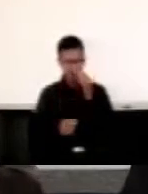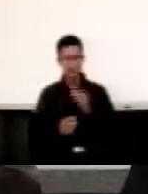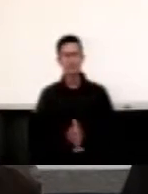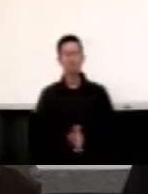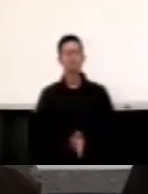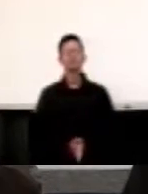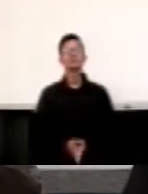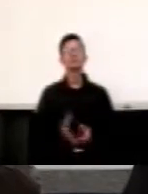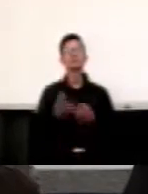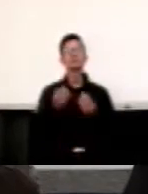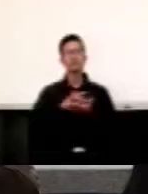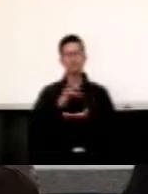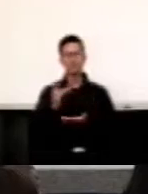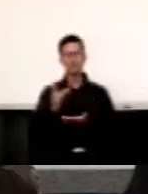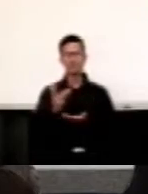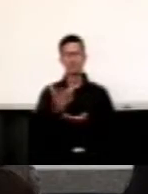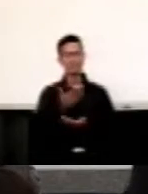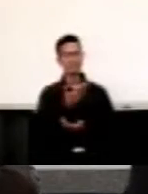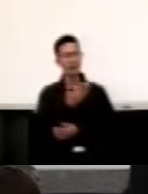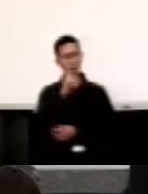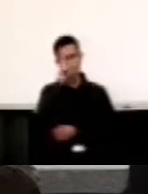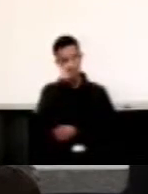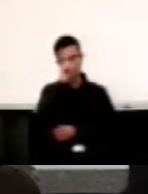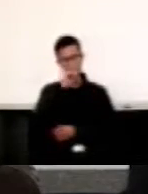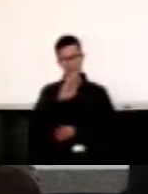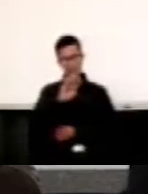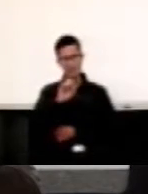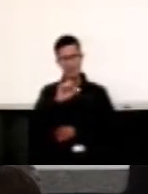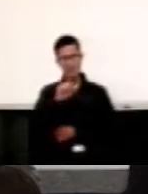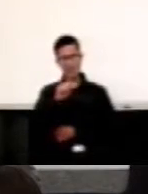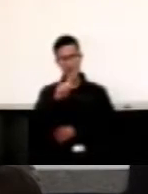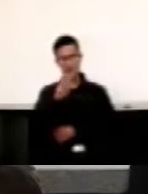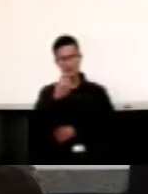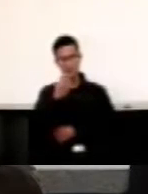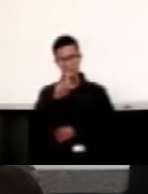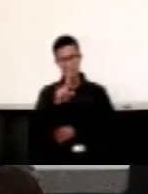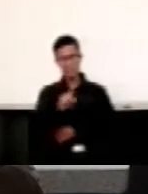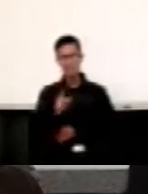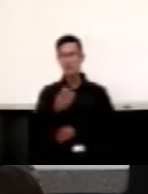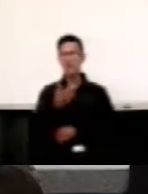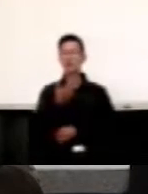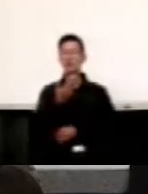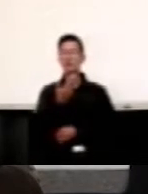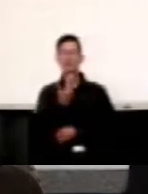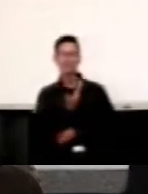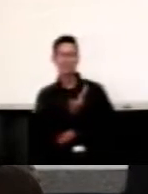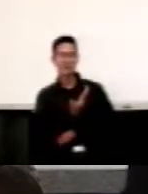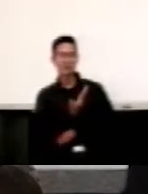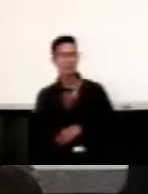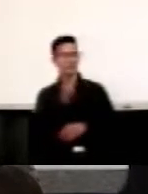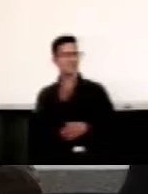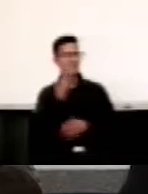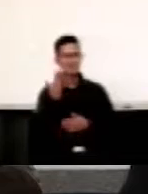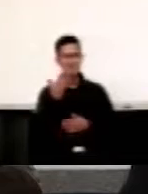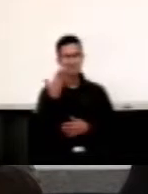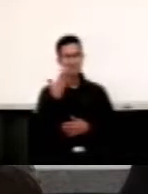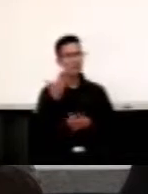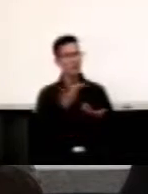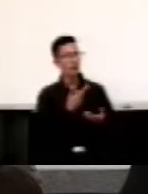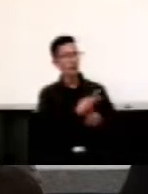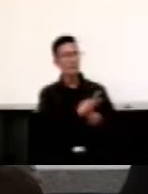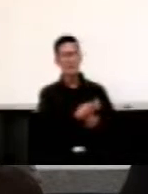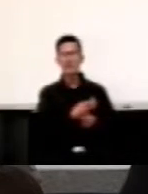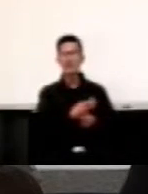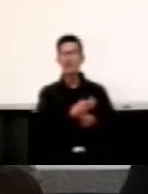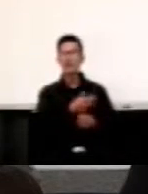Muchas gracias, consejera Beatriz. Bueno, de igual forma agradecerle su amable invitación, nuevamente reiterarles también